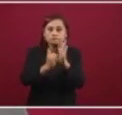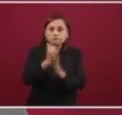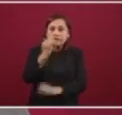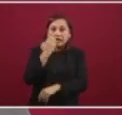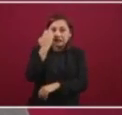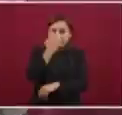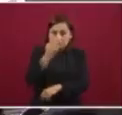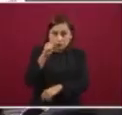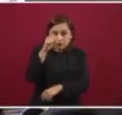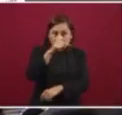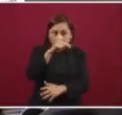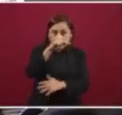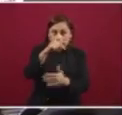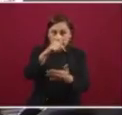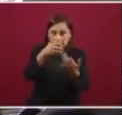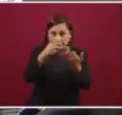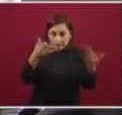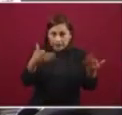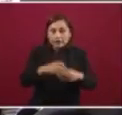se ha tomado